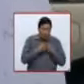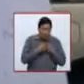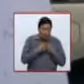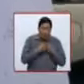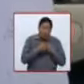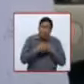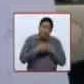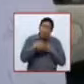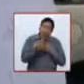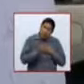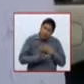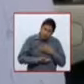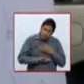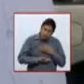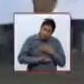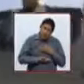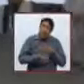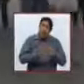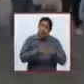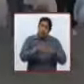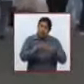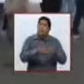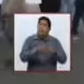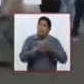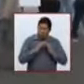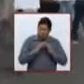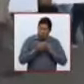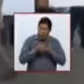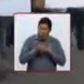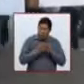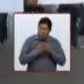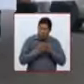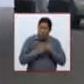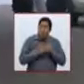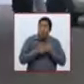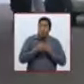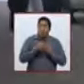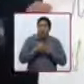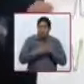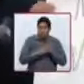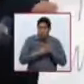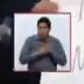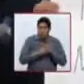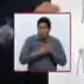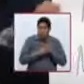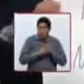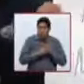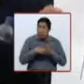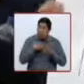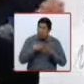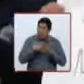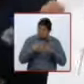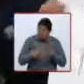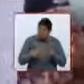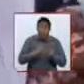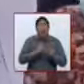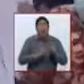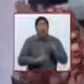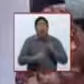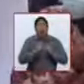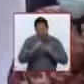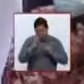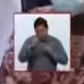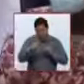Les mandaba invitación que vayan a su casa a arreglar notas, todo eso. ¿Y los alumnos iban? Algunos